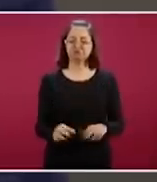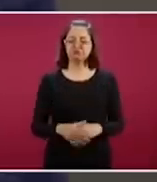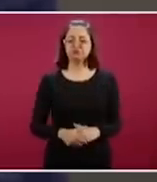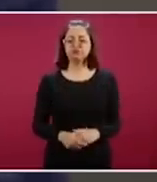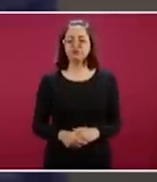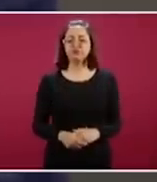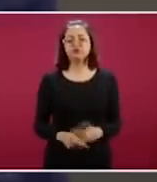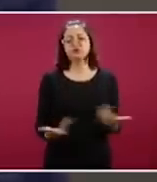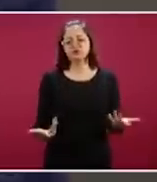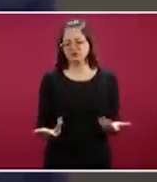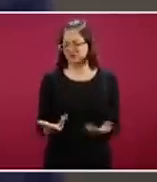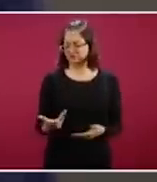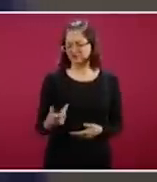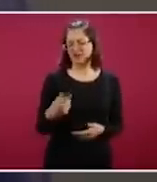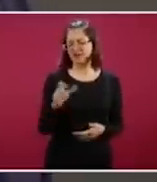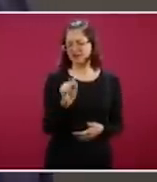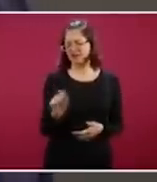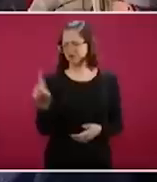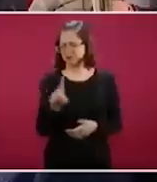para el fin de semana.